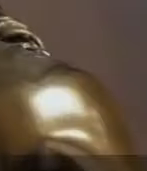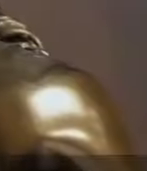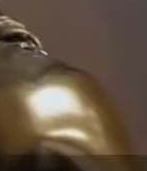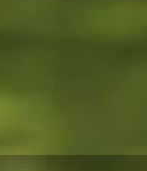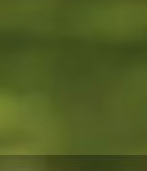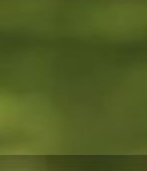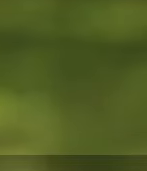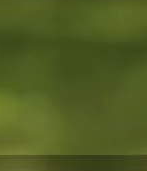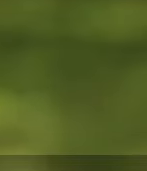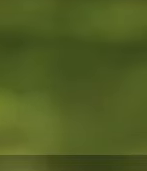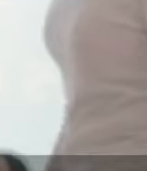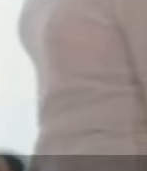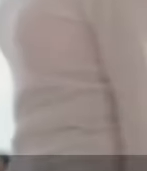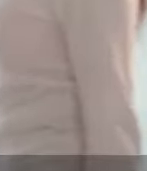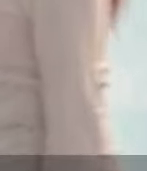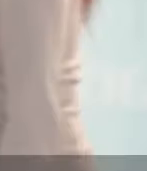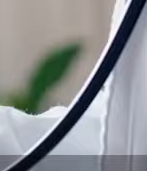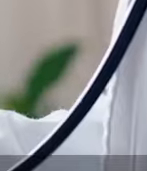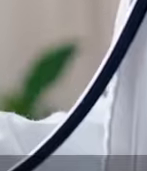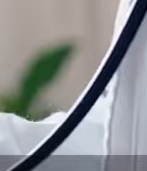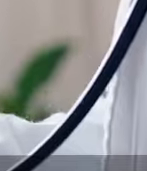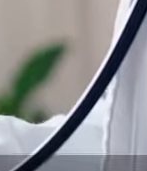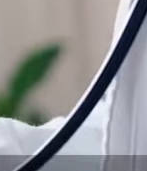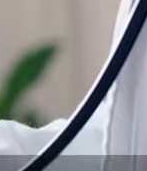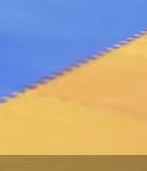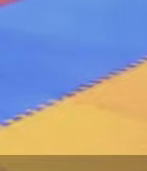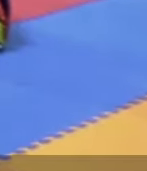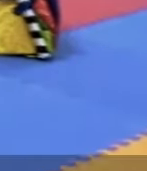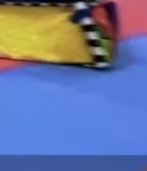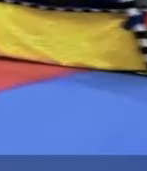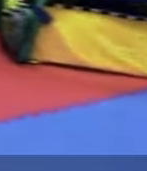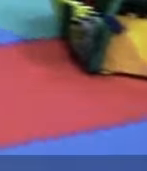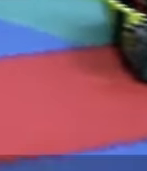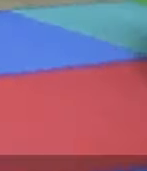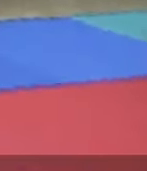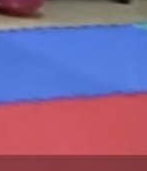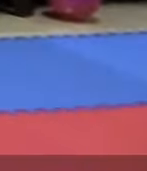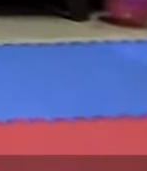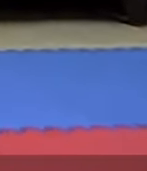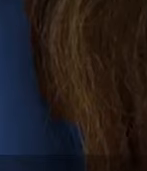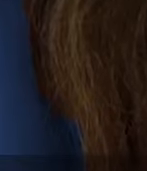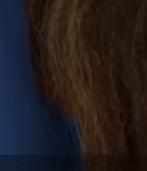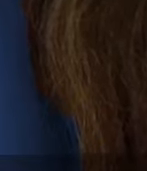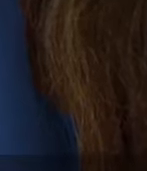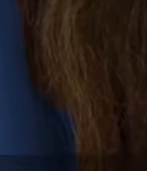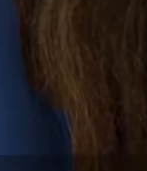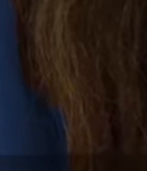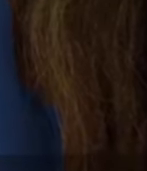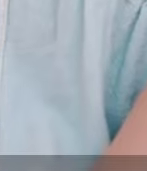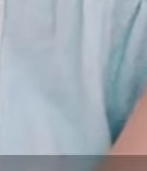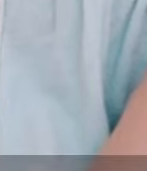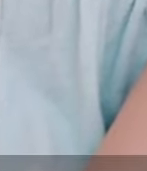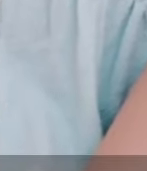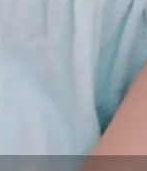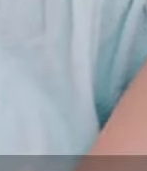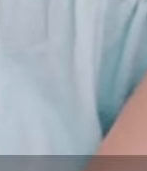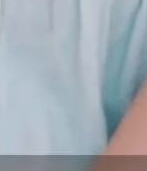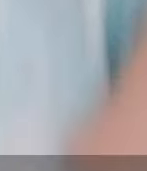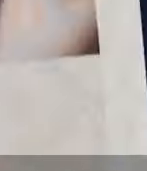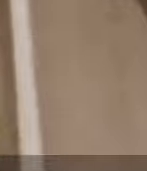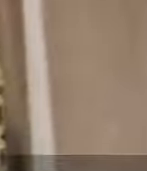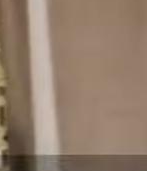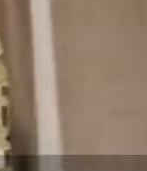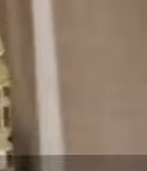Corte. Luchamos por el regreso del Seguro Popular, las estancias infantiles y tener medicamentos para todas y